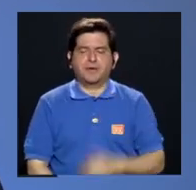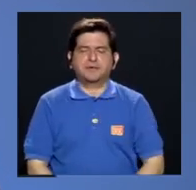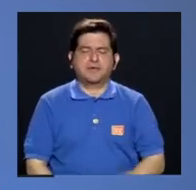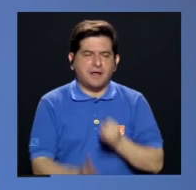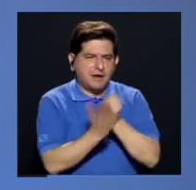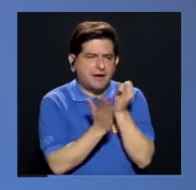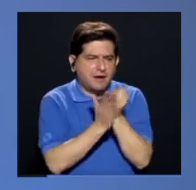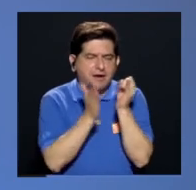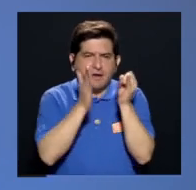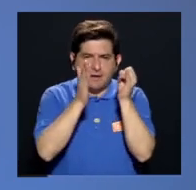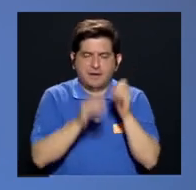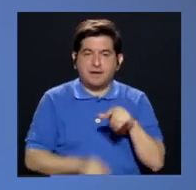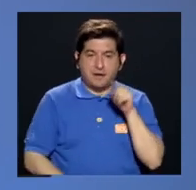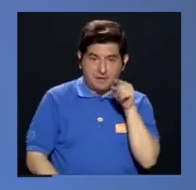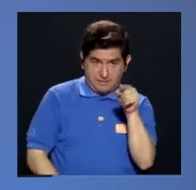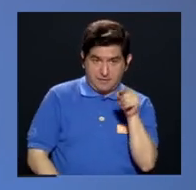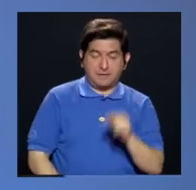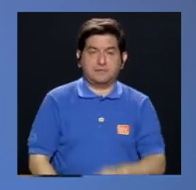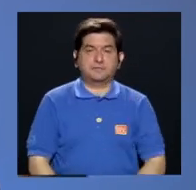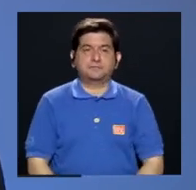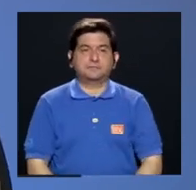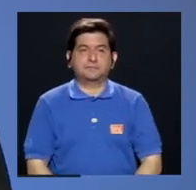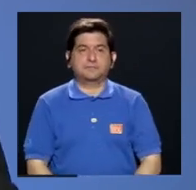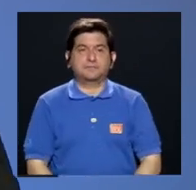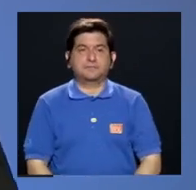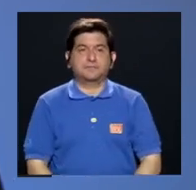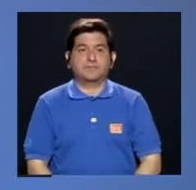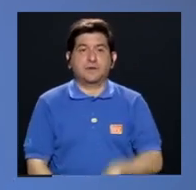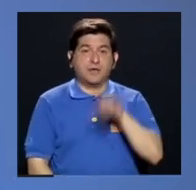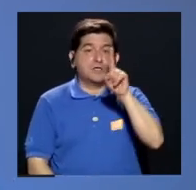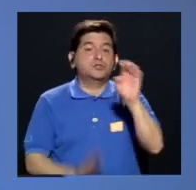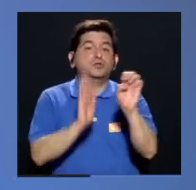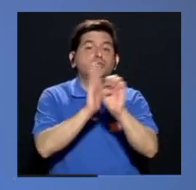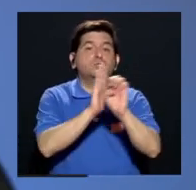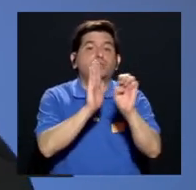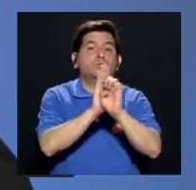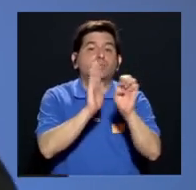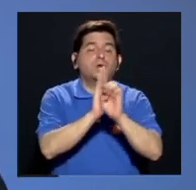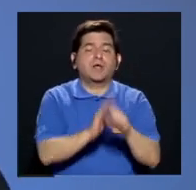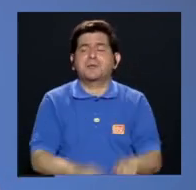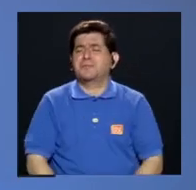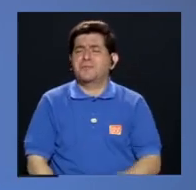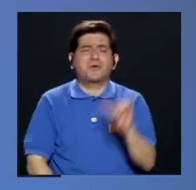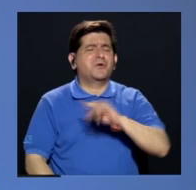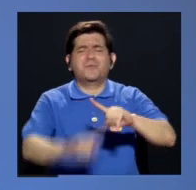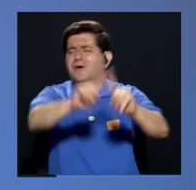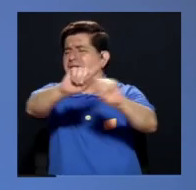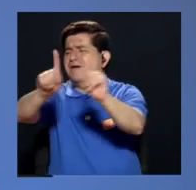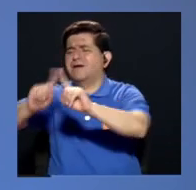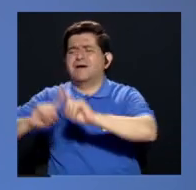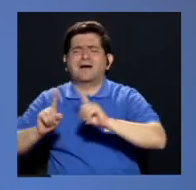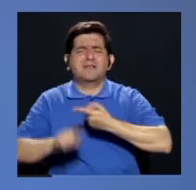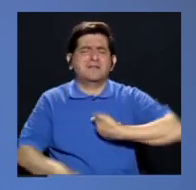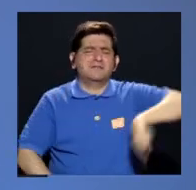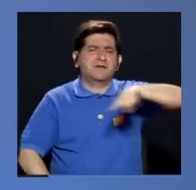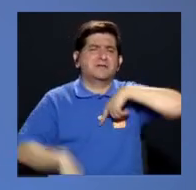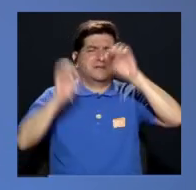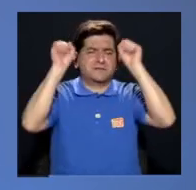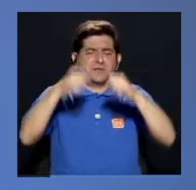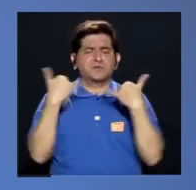nuestras investigaciones, y esto es un ejemplo entre muchísimos que